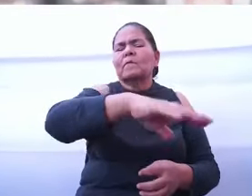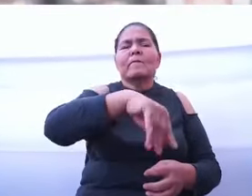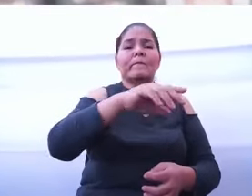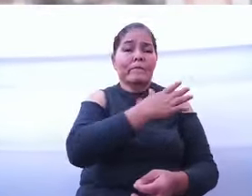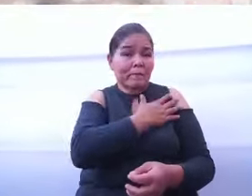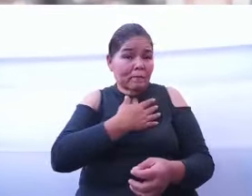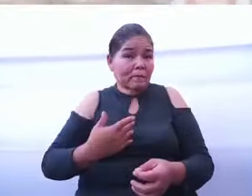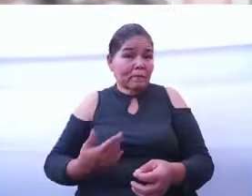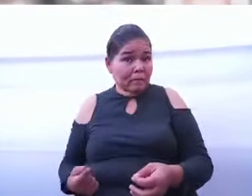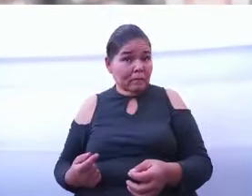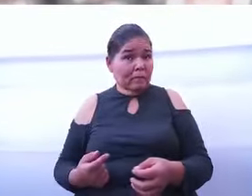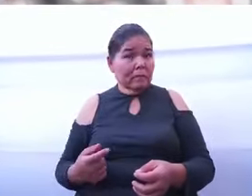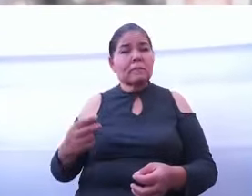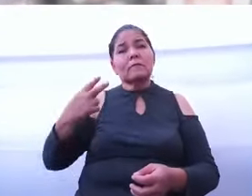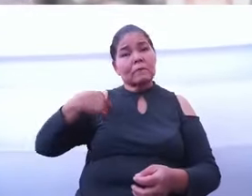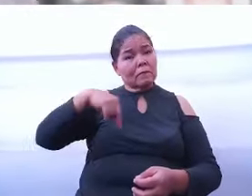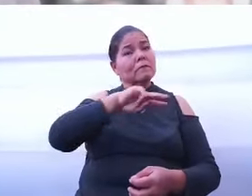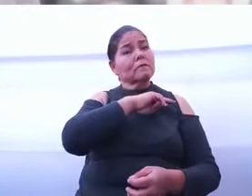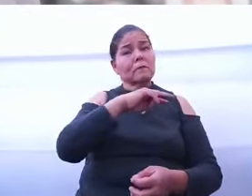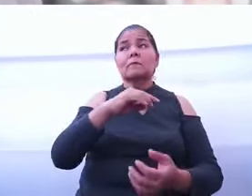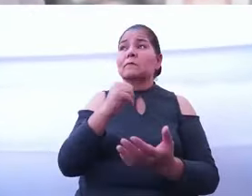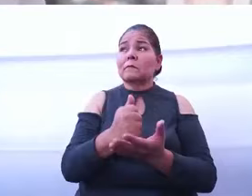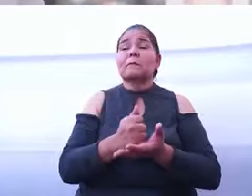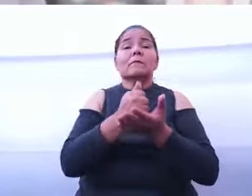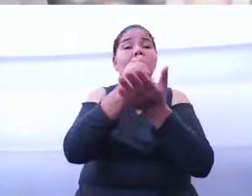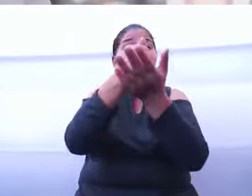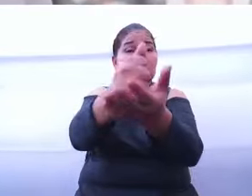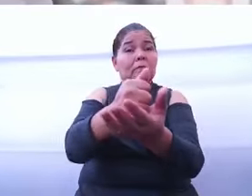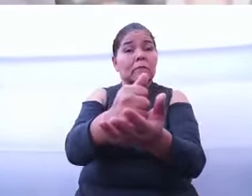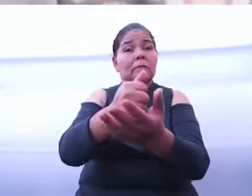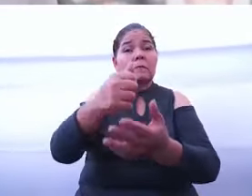en este gobierno, porque vamos a fortalecer